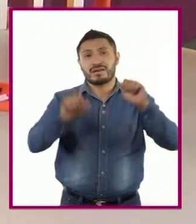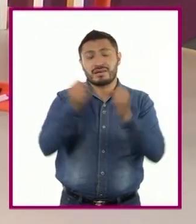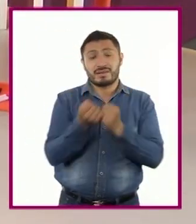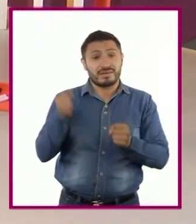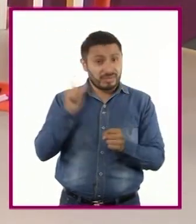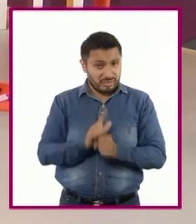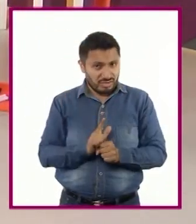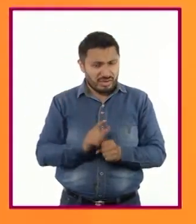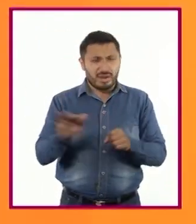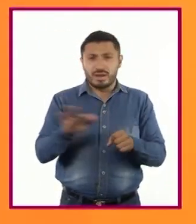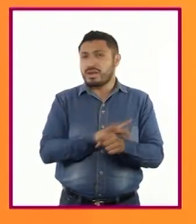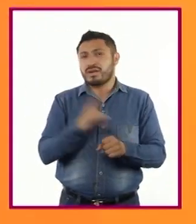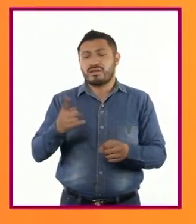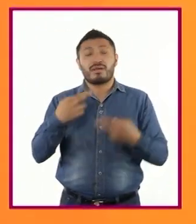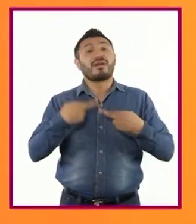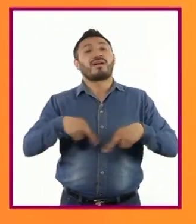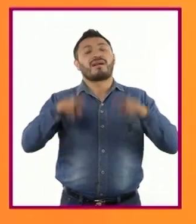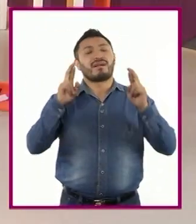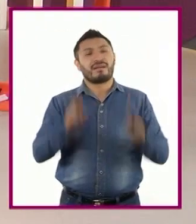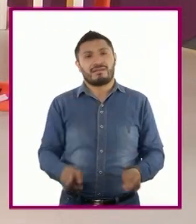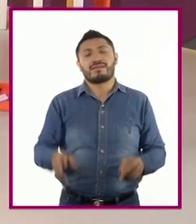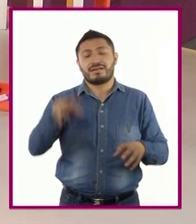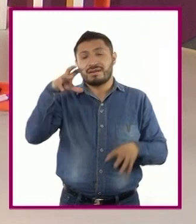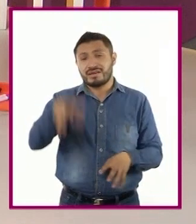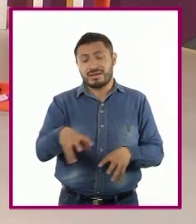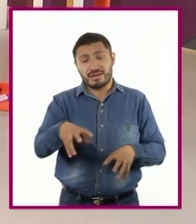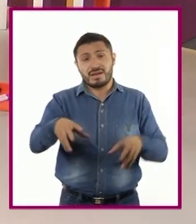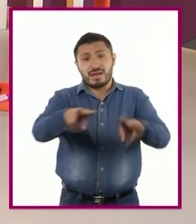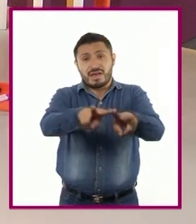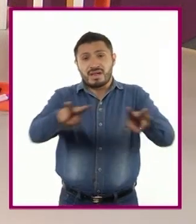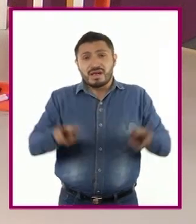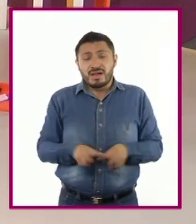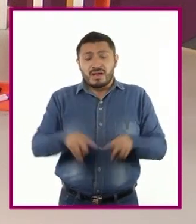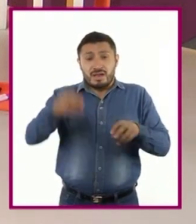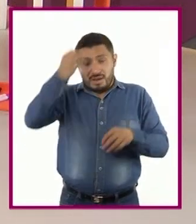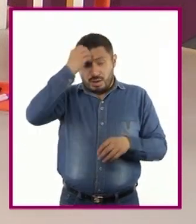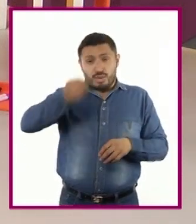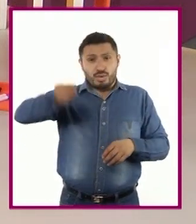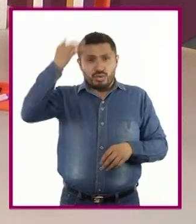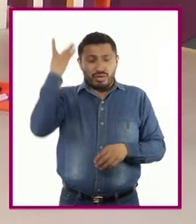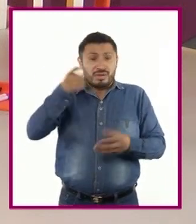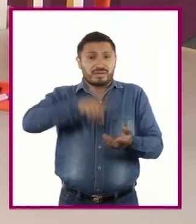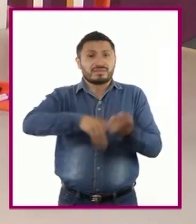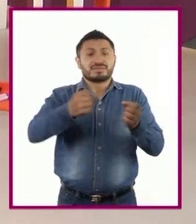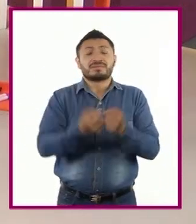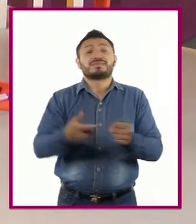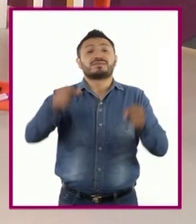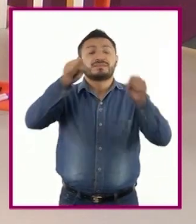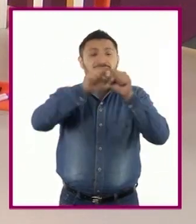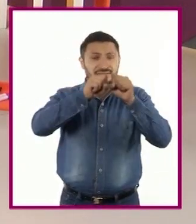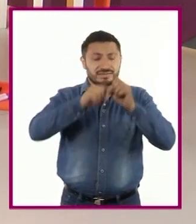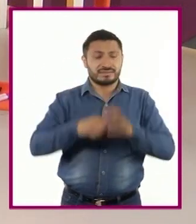social porque representa a un sector vulnerable y olvidado de la sociedad.